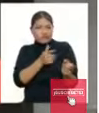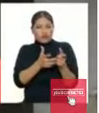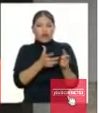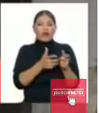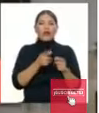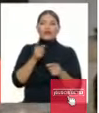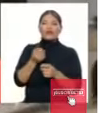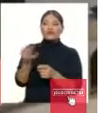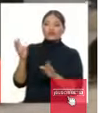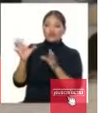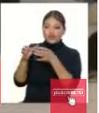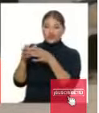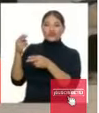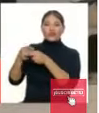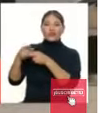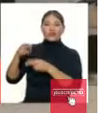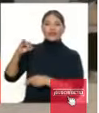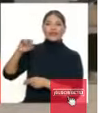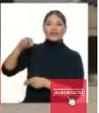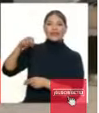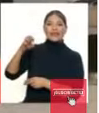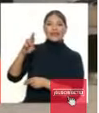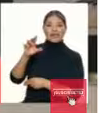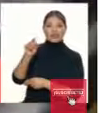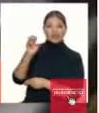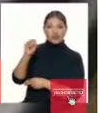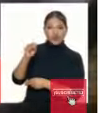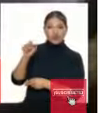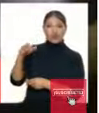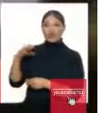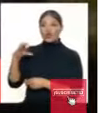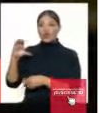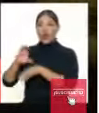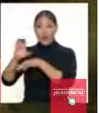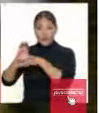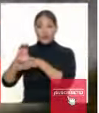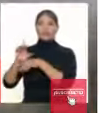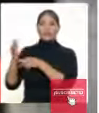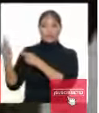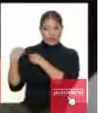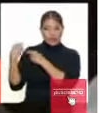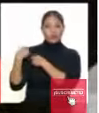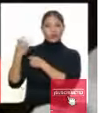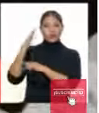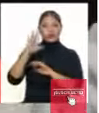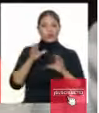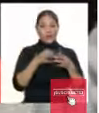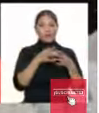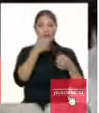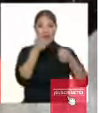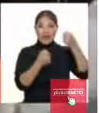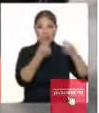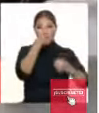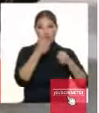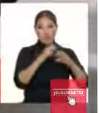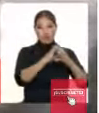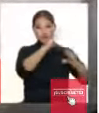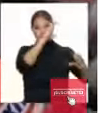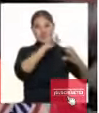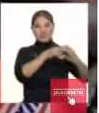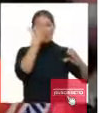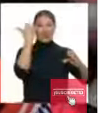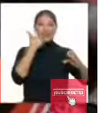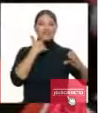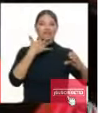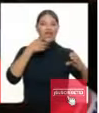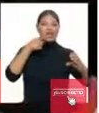criminal Los Injertos de Comas es indicada como responsable de atentar contra buses del Chino y el Naranjito. Además, Yohairo